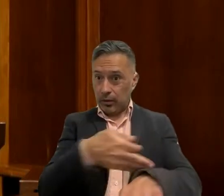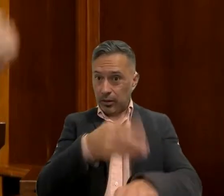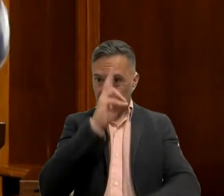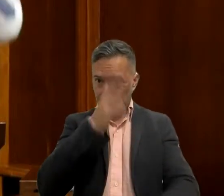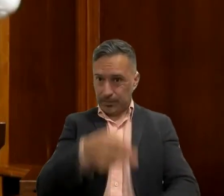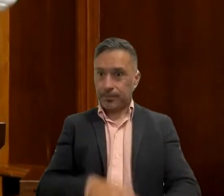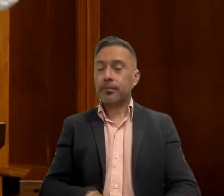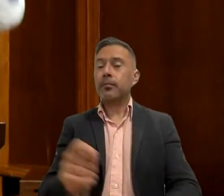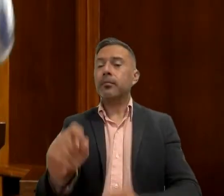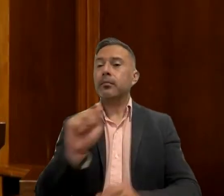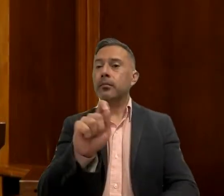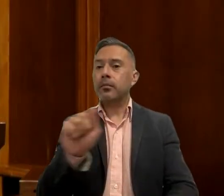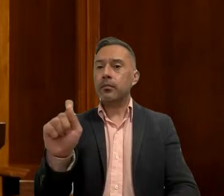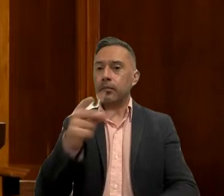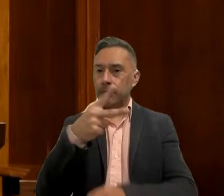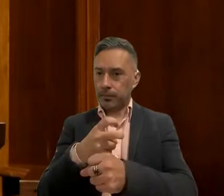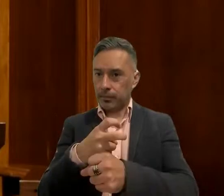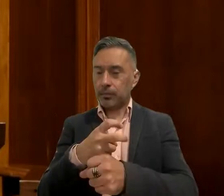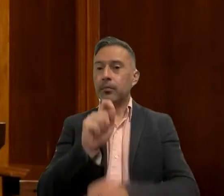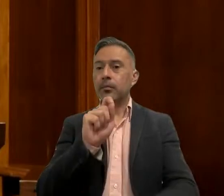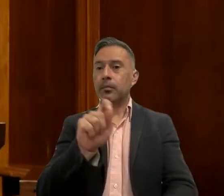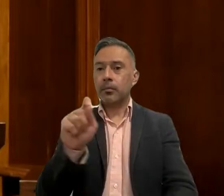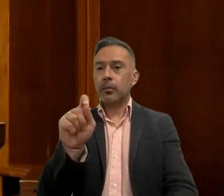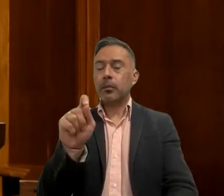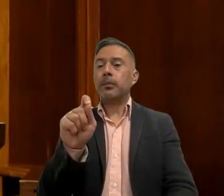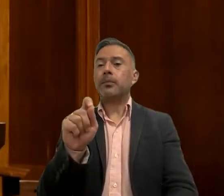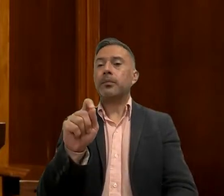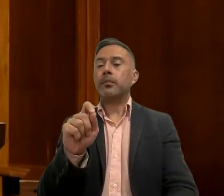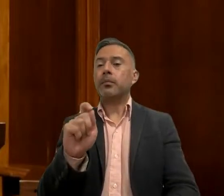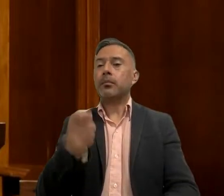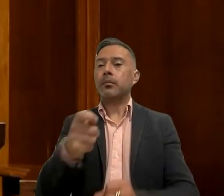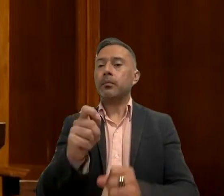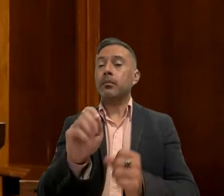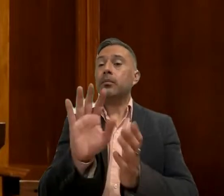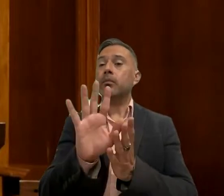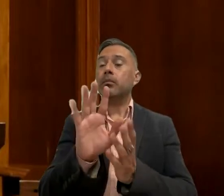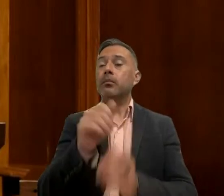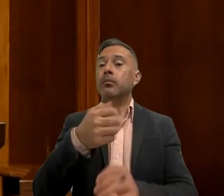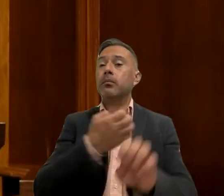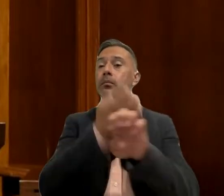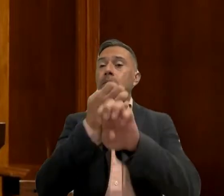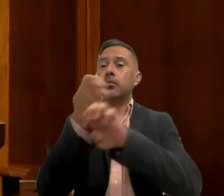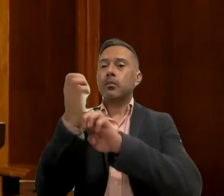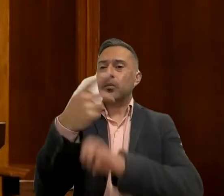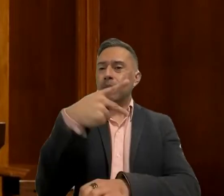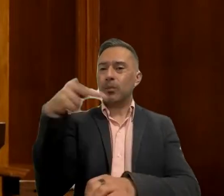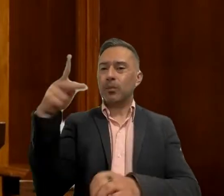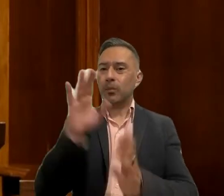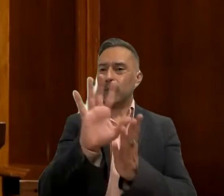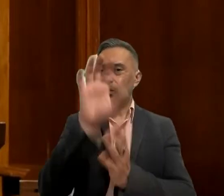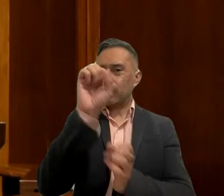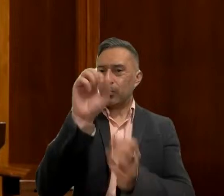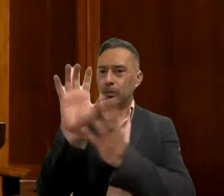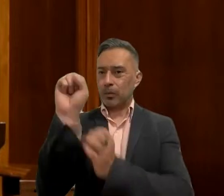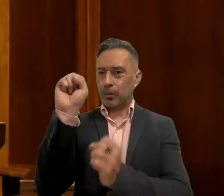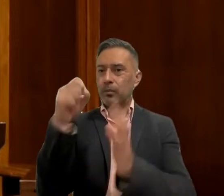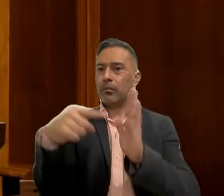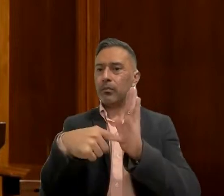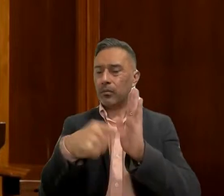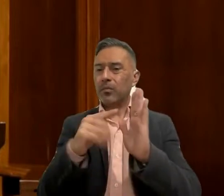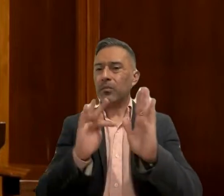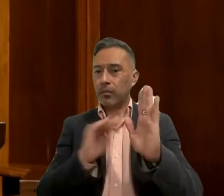suspensivos. Segunda, puntos suspensivos. Las constituciones estatales deberán establecer la prohibición de